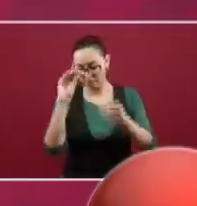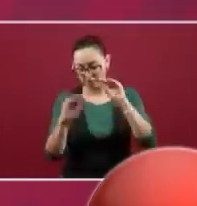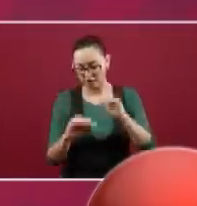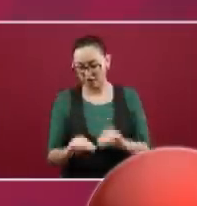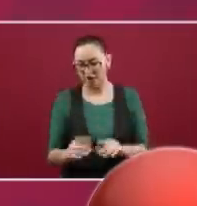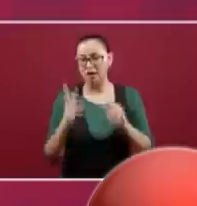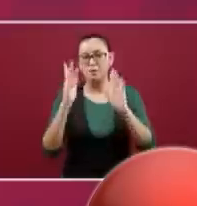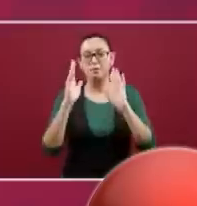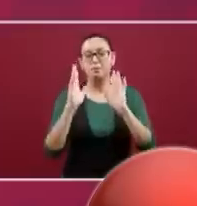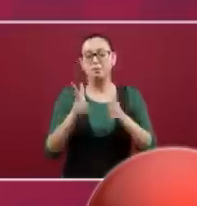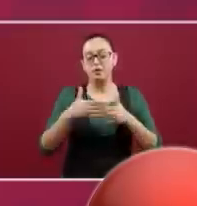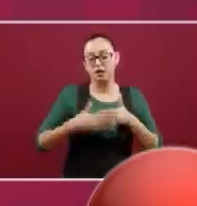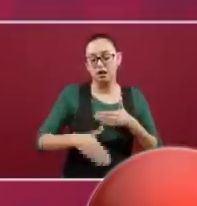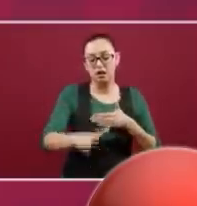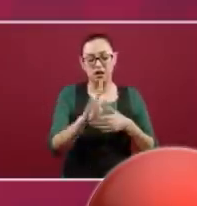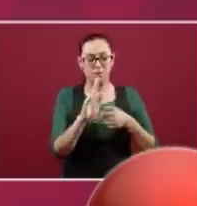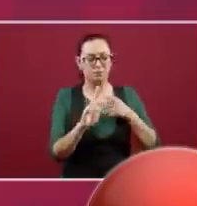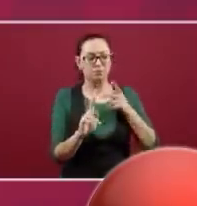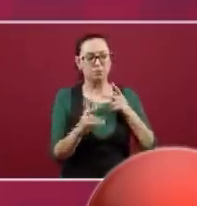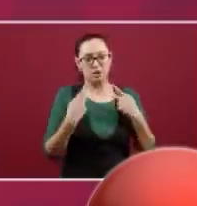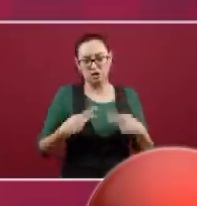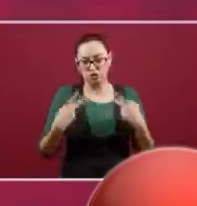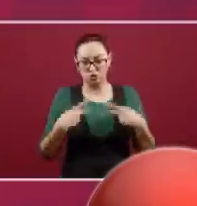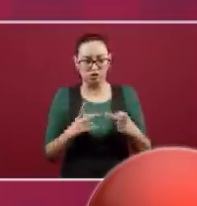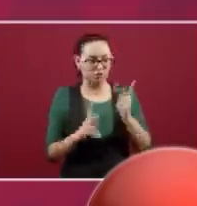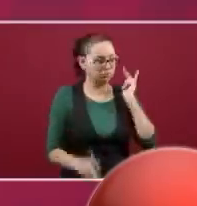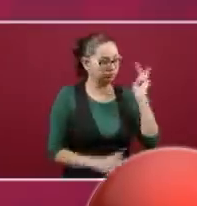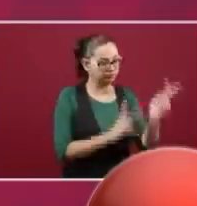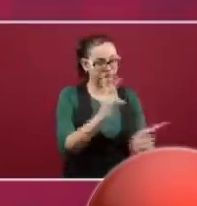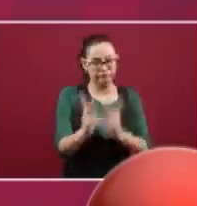que se pueda llevar a cabo esta consulta.